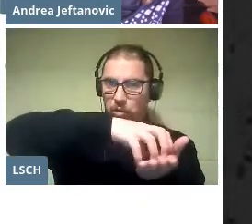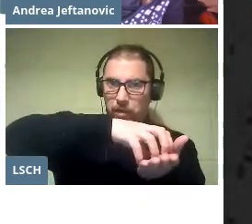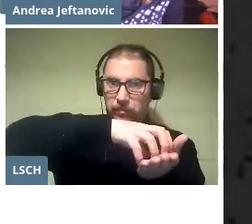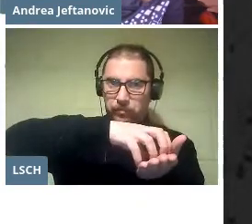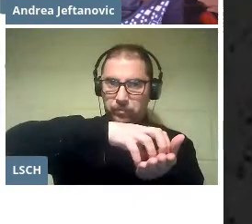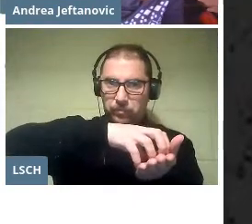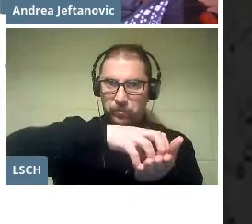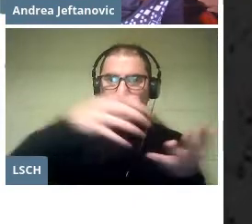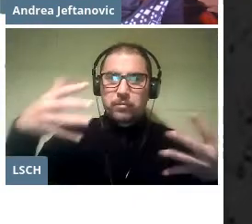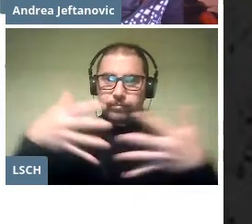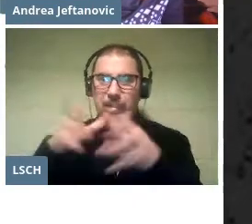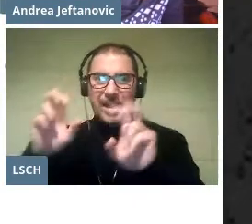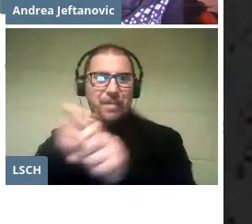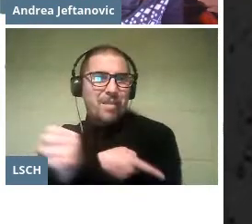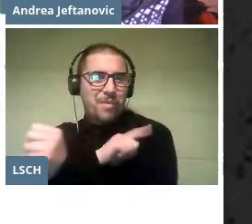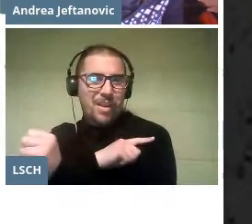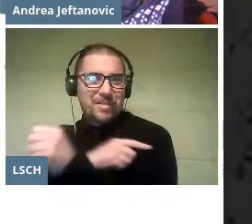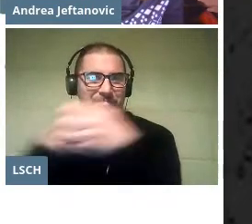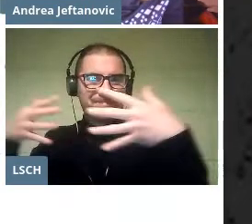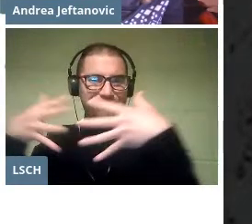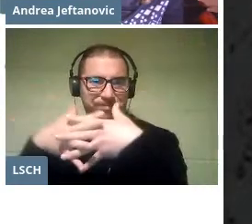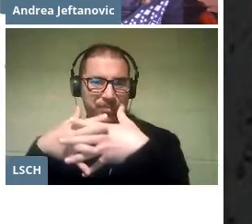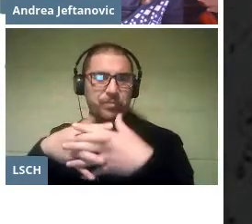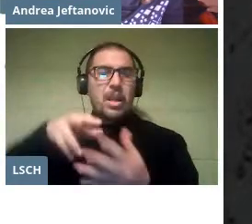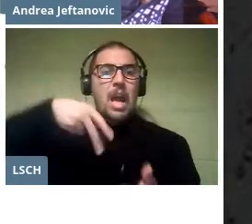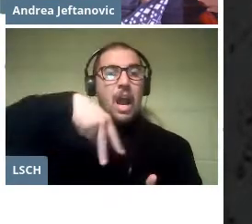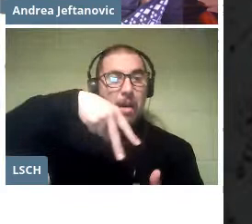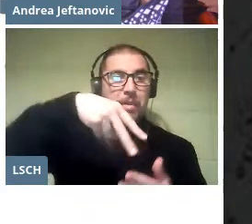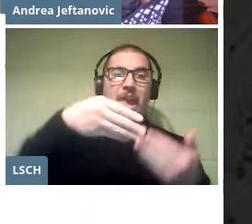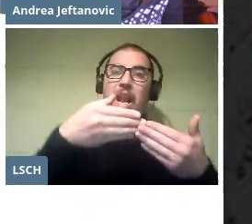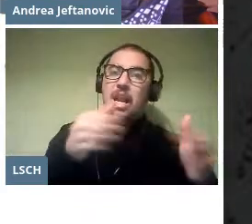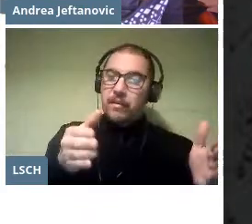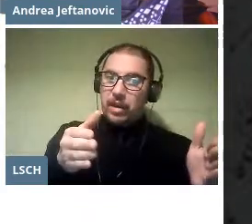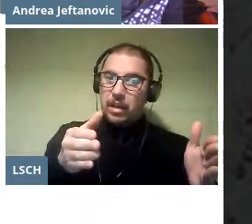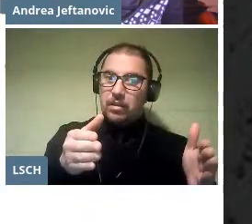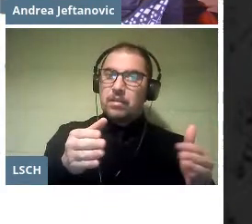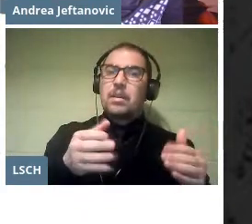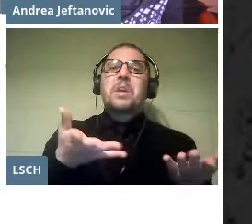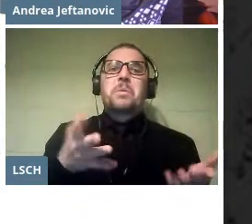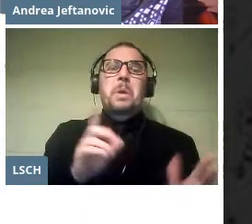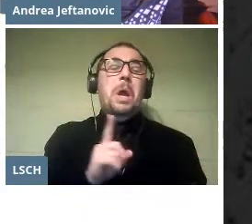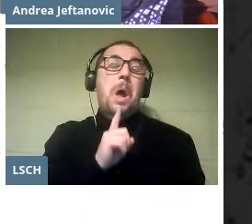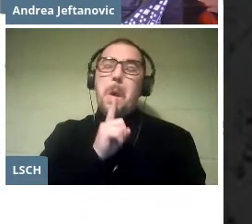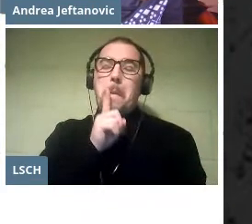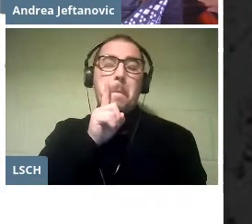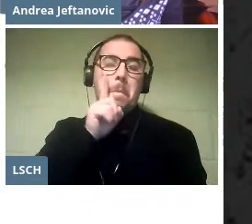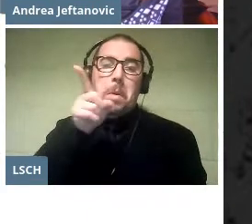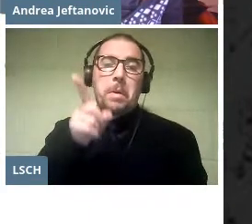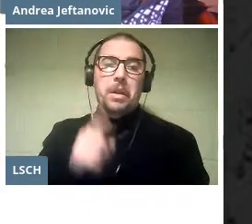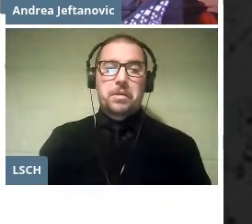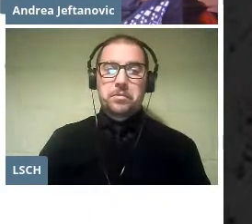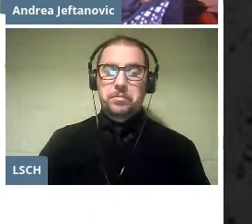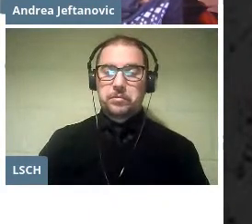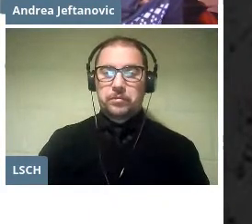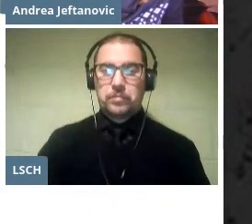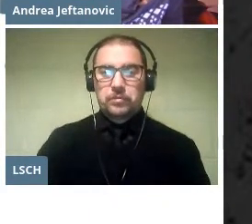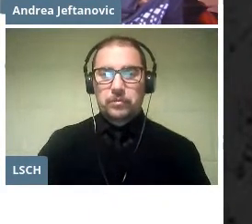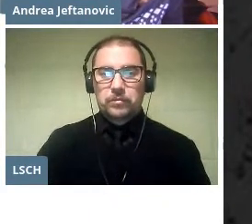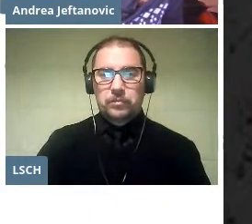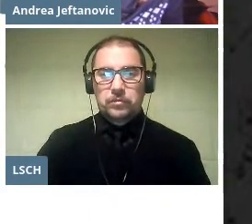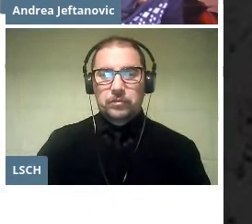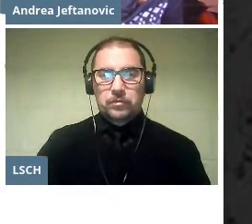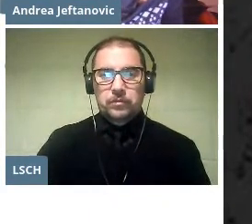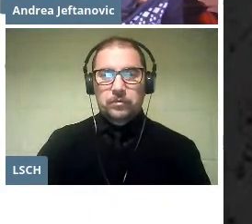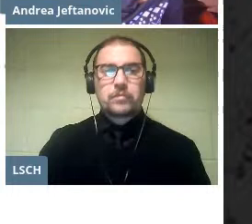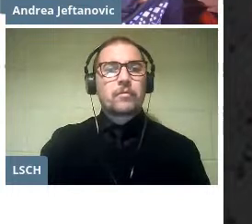con cuestiones de poder. Caminar libremente es un privilegio. La